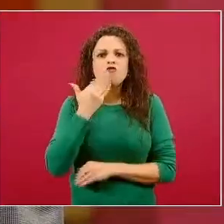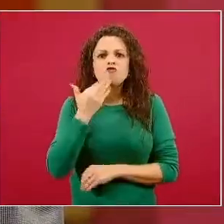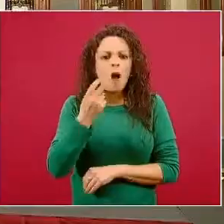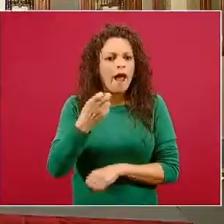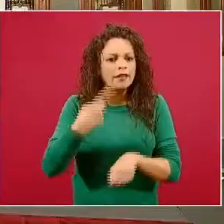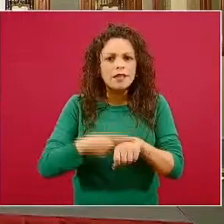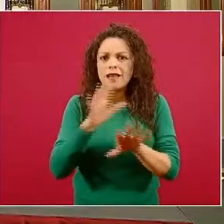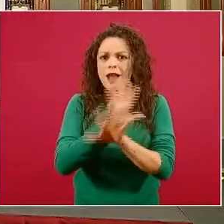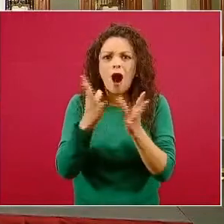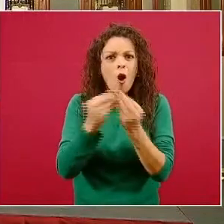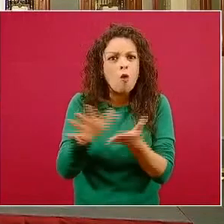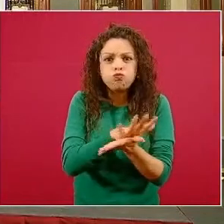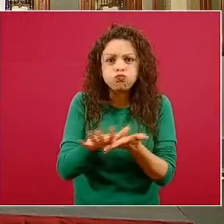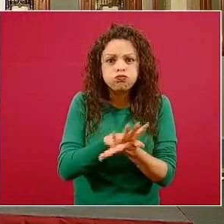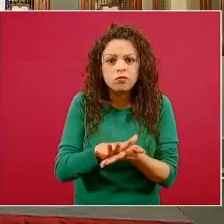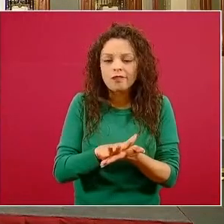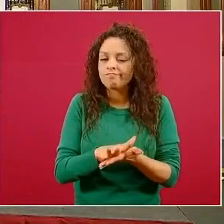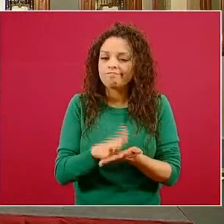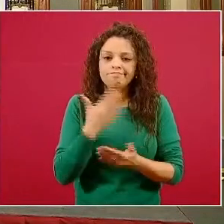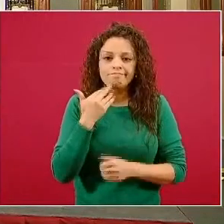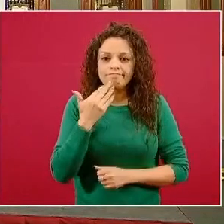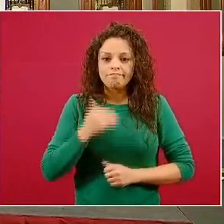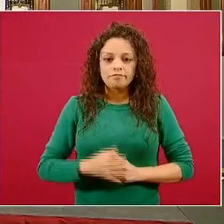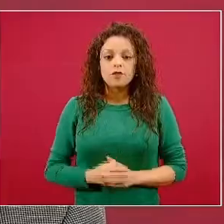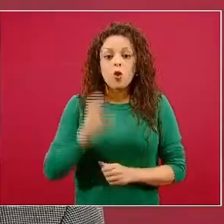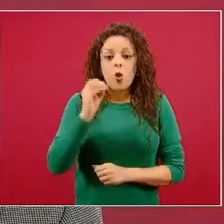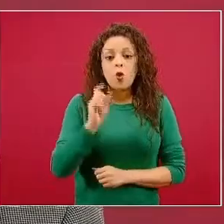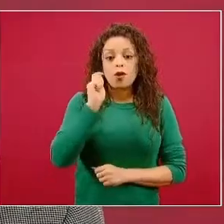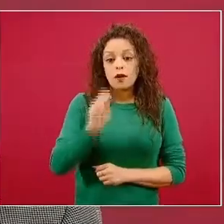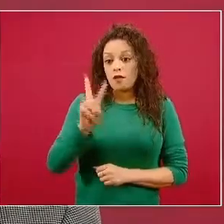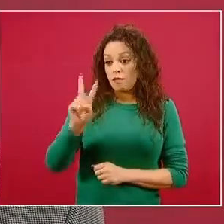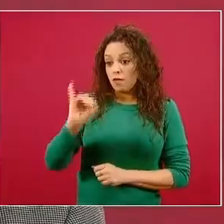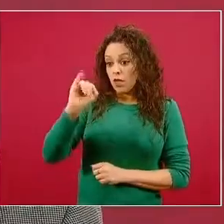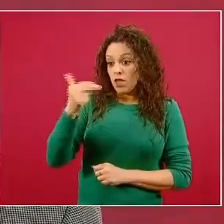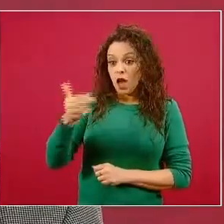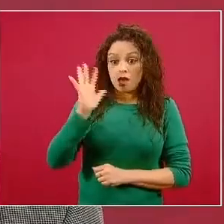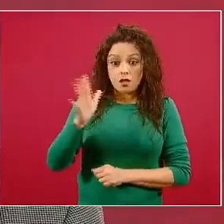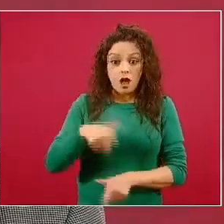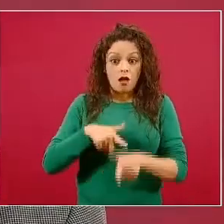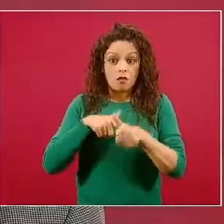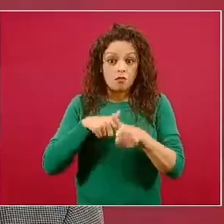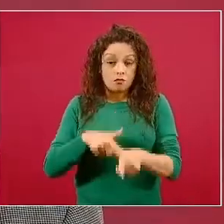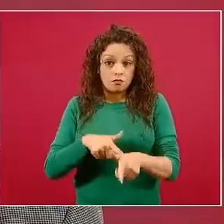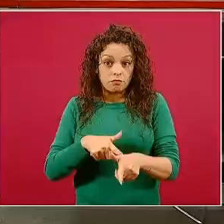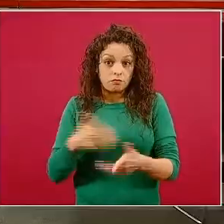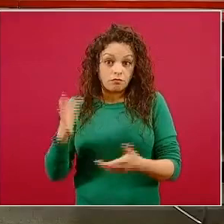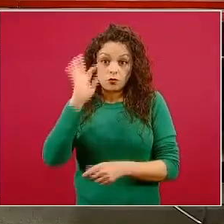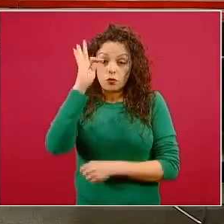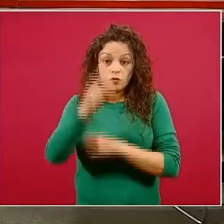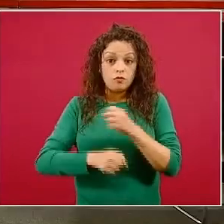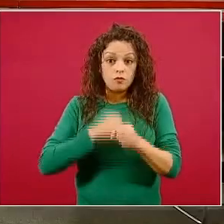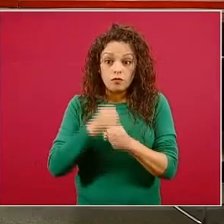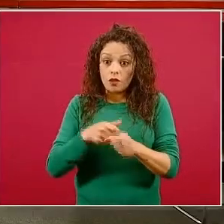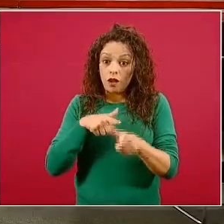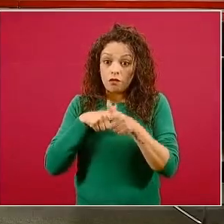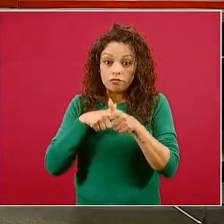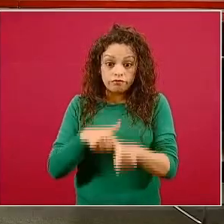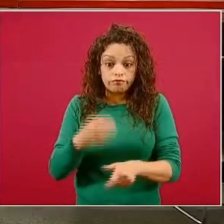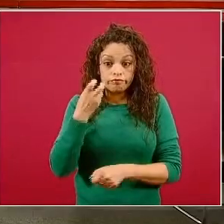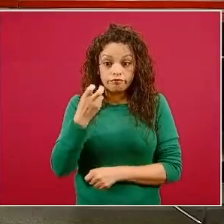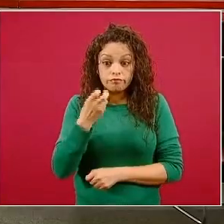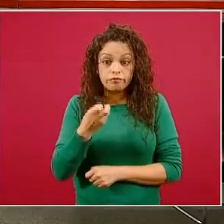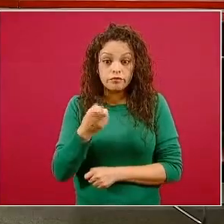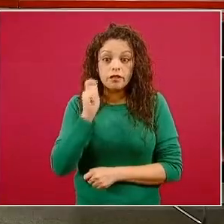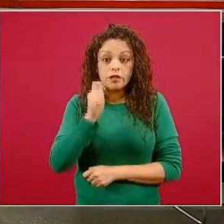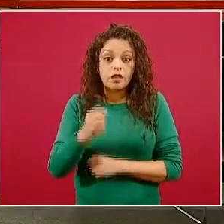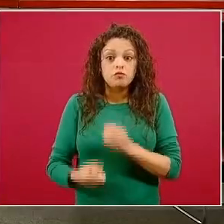o una epidemia que se prolonga. VIH tiene ya casi 4 décadas de que emergió